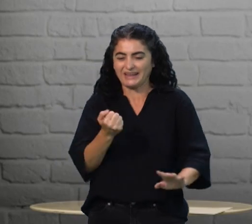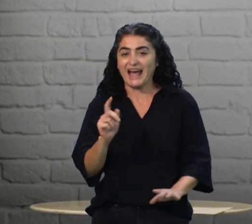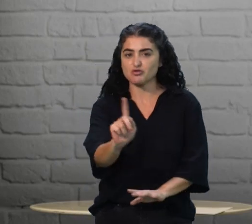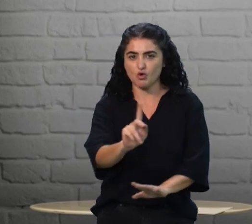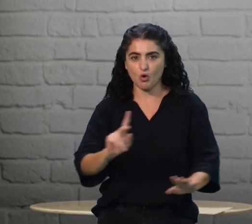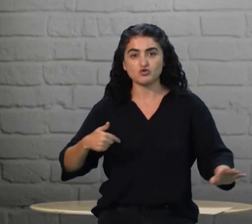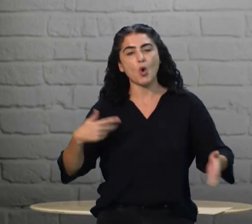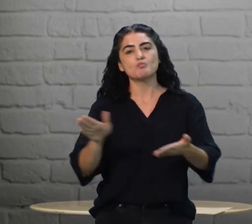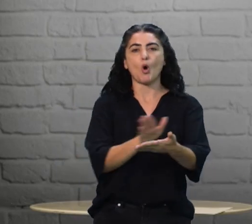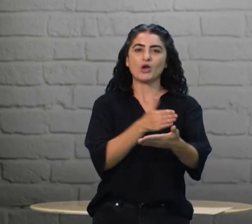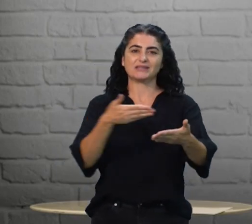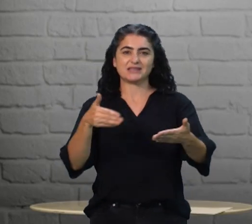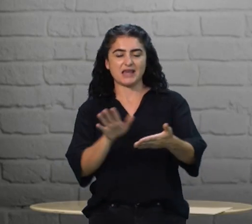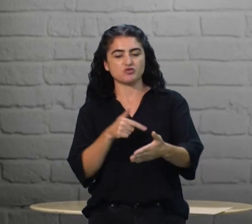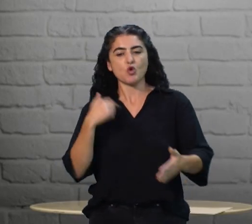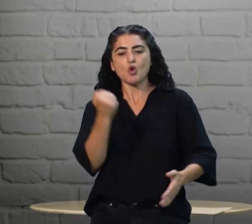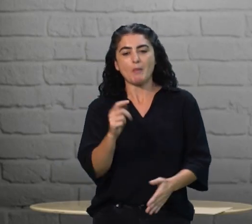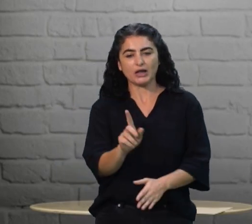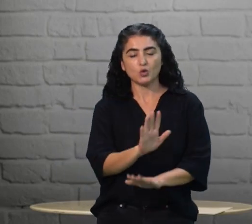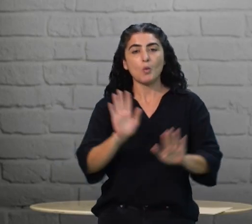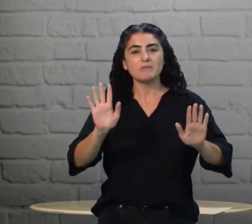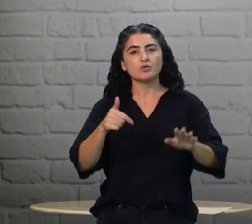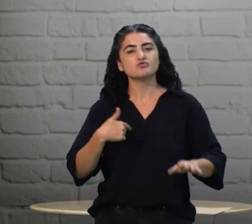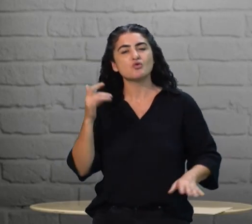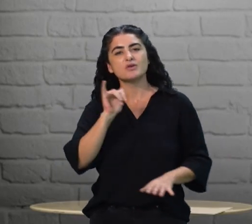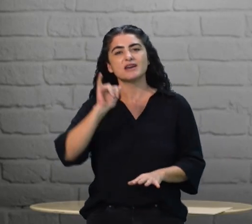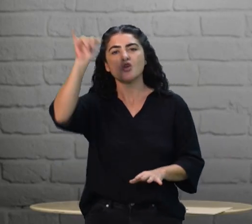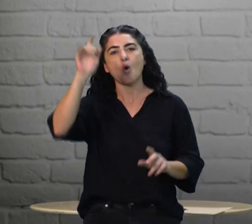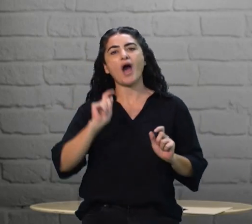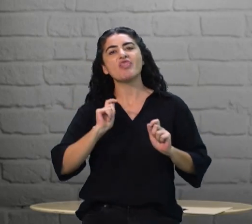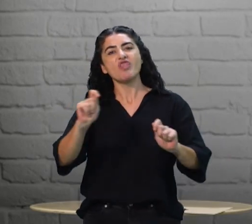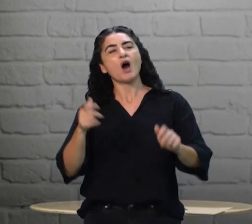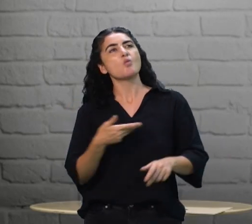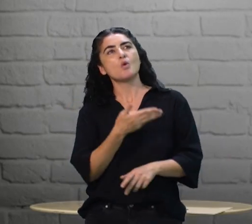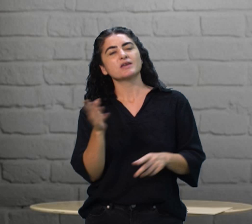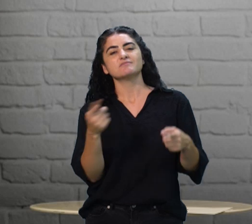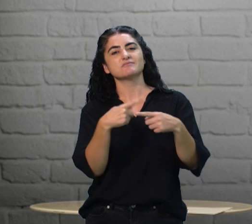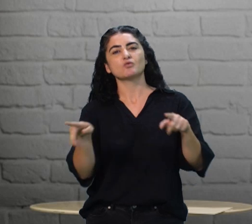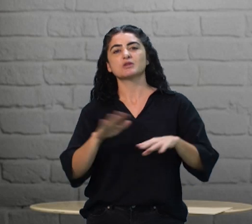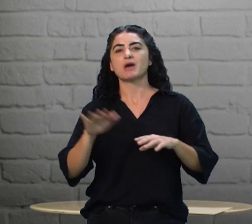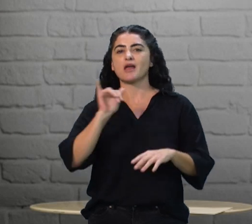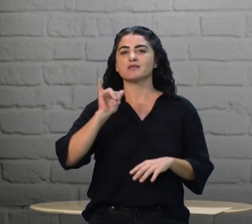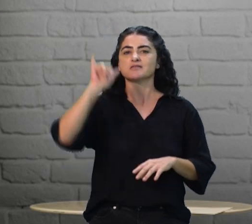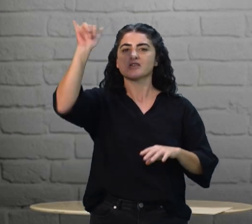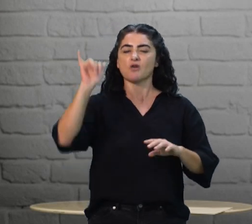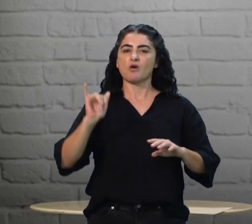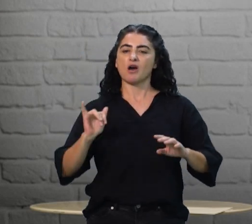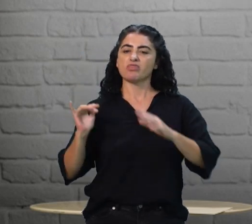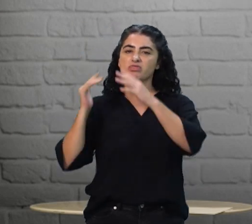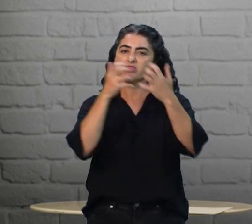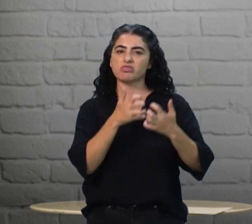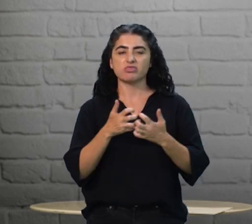pero daría cualquier cosa por porque siempre La Rioja estuviera en el lugar que le corresponde y de